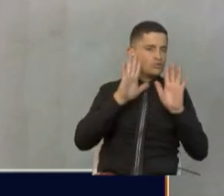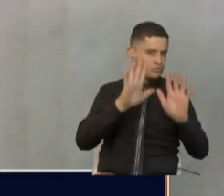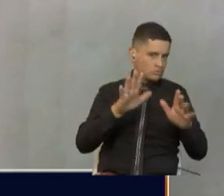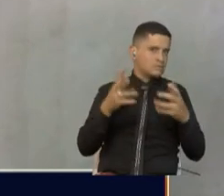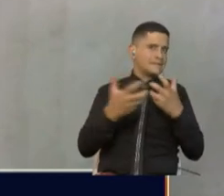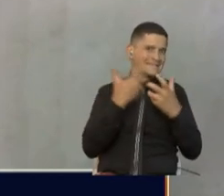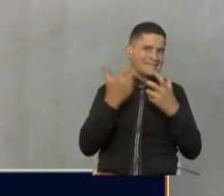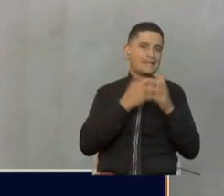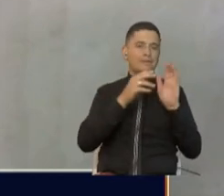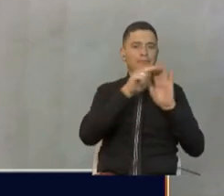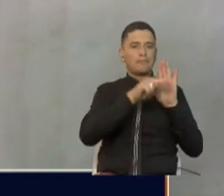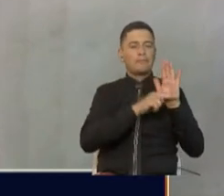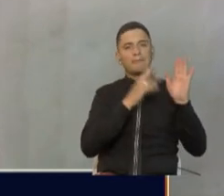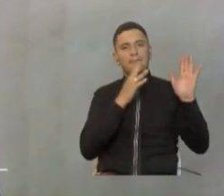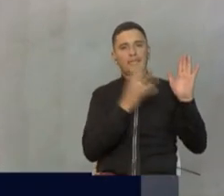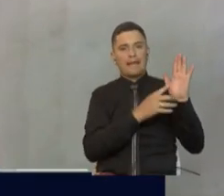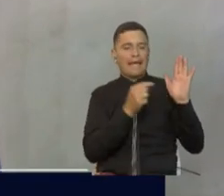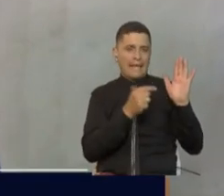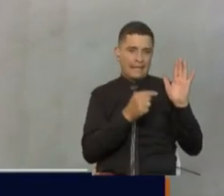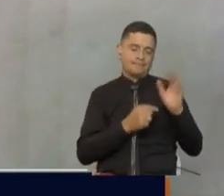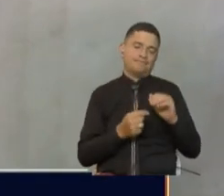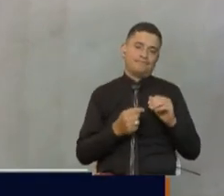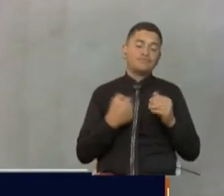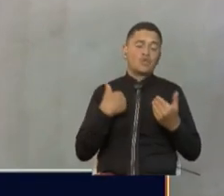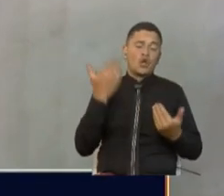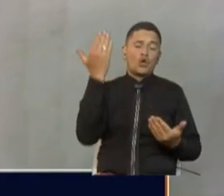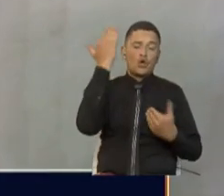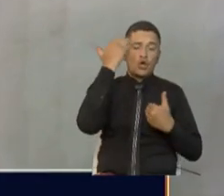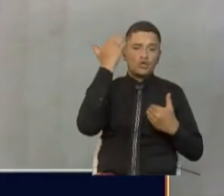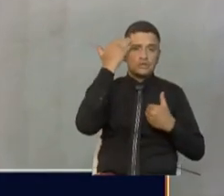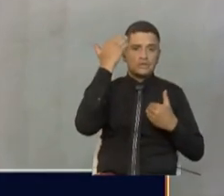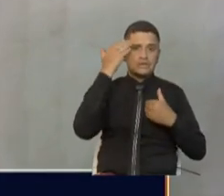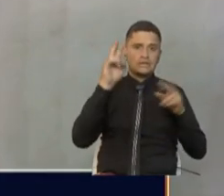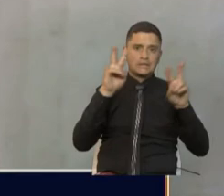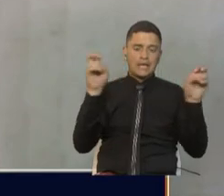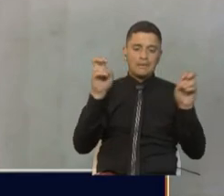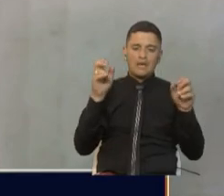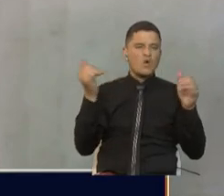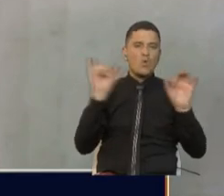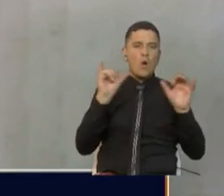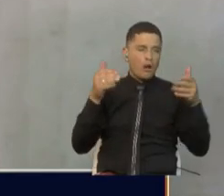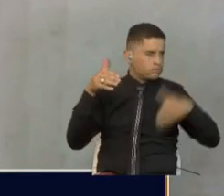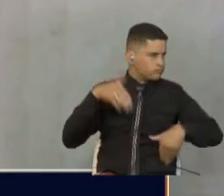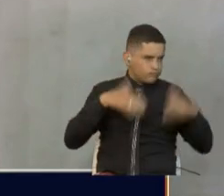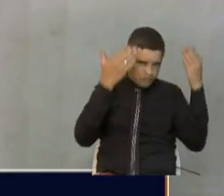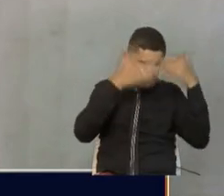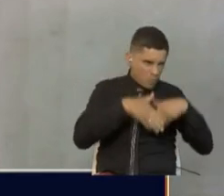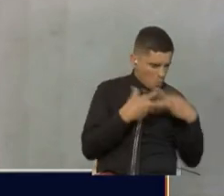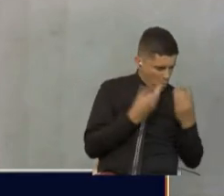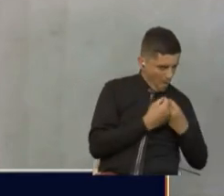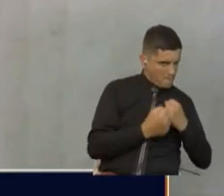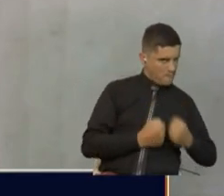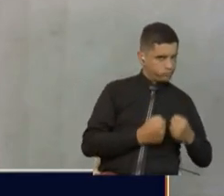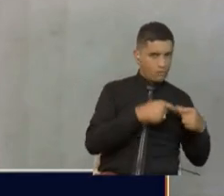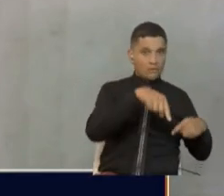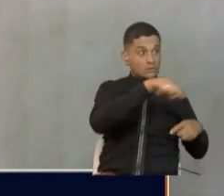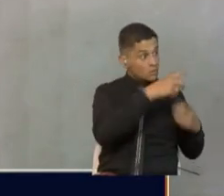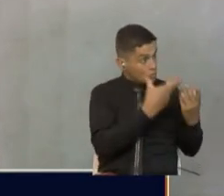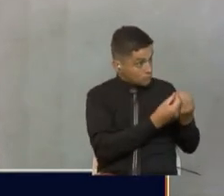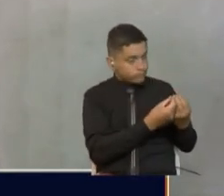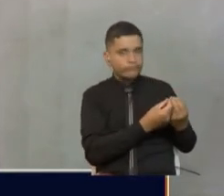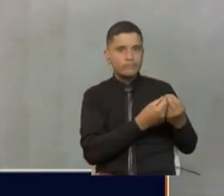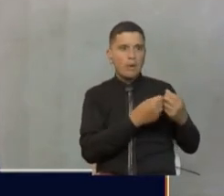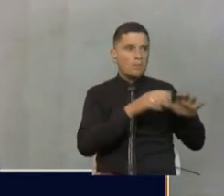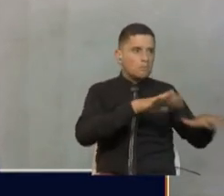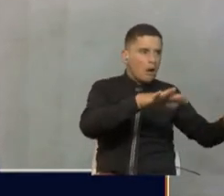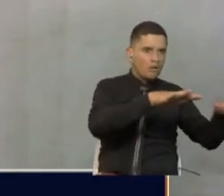existente. Y estamos conscientes que esto es una mafia y está identificada la